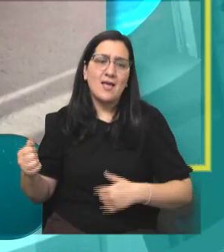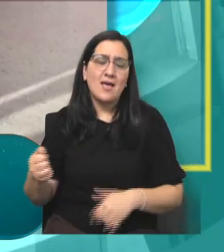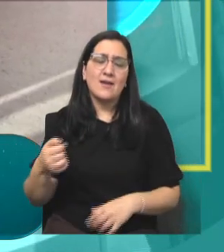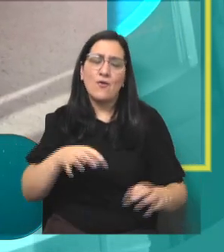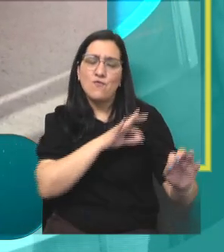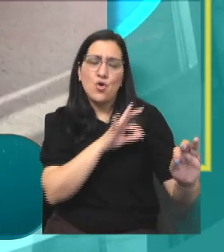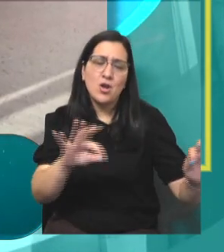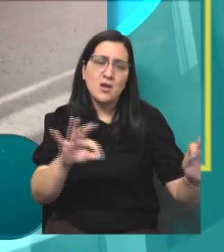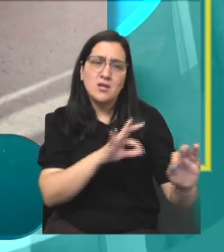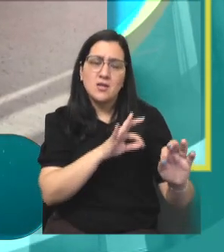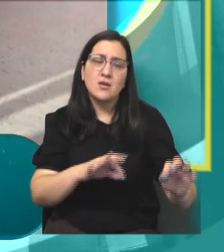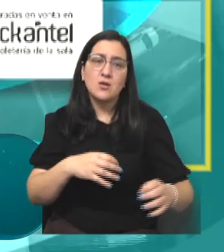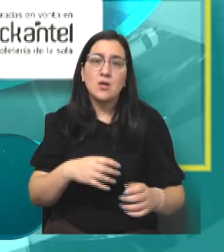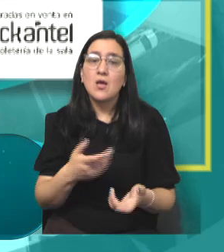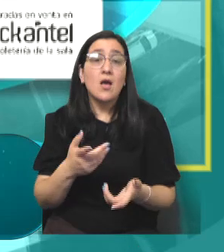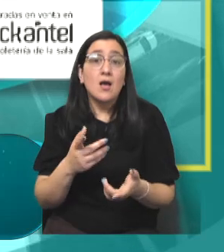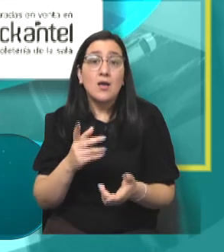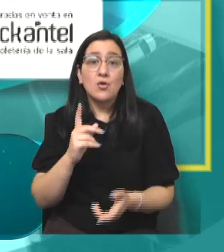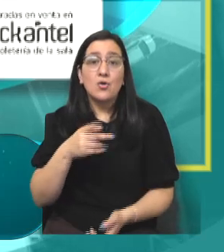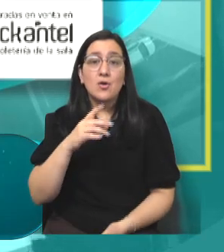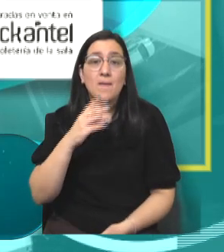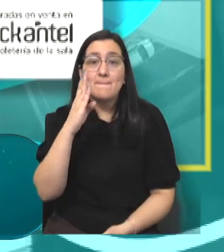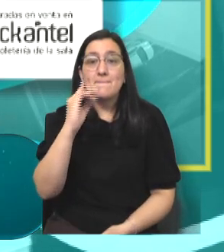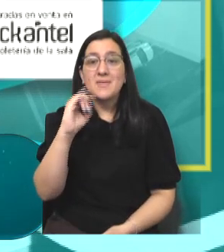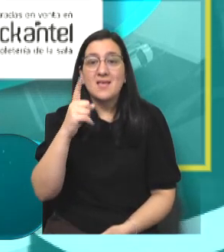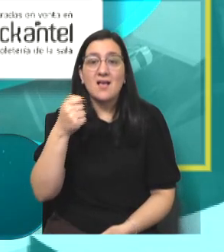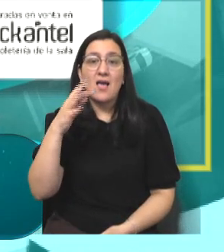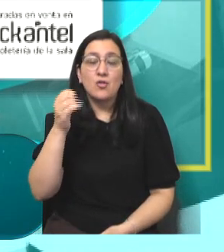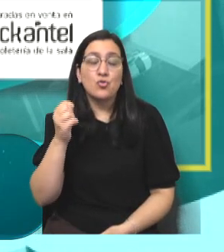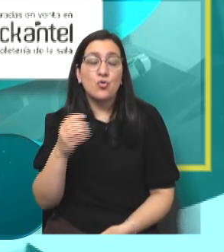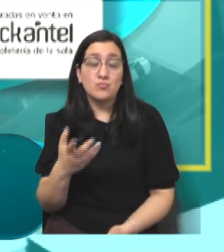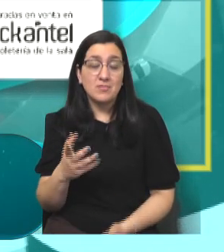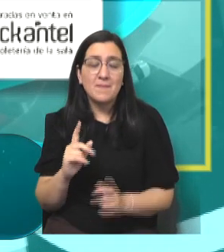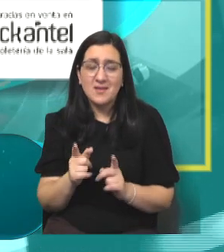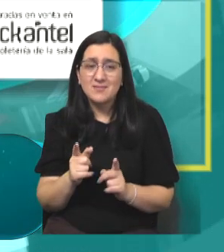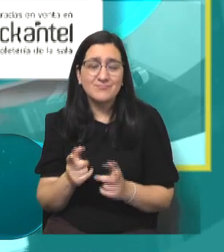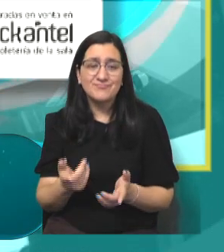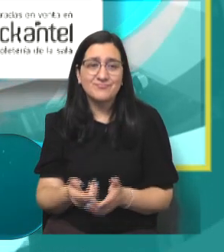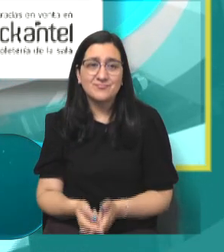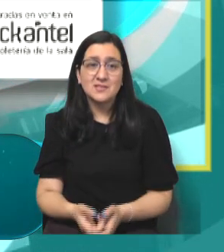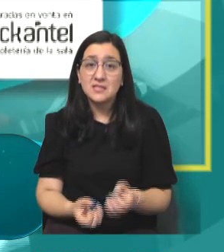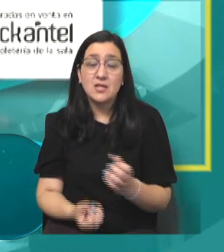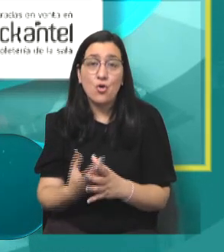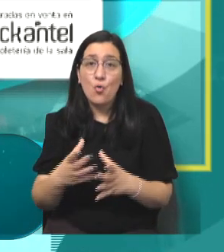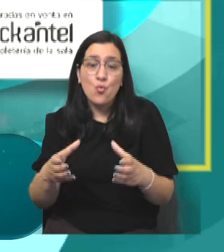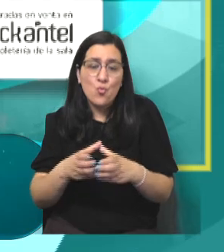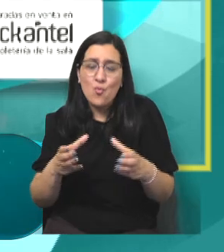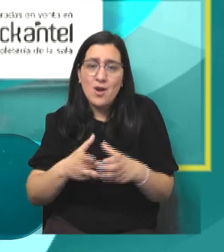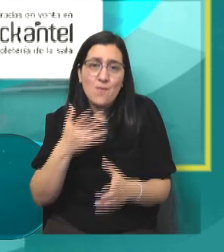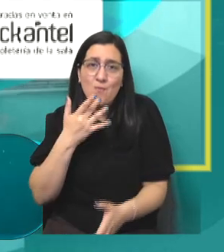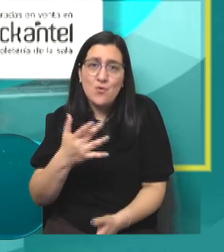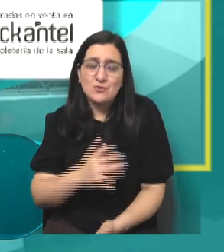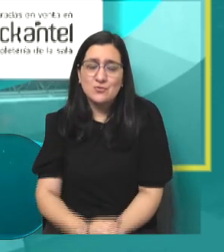violín, Pigato en el contrabajo, Andrés Pigato en el contrabajo. Y entonces se crea una atmósfera muy, muy linda, ¿no?,